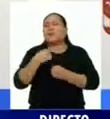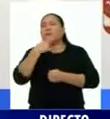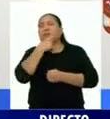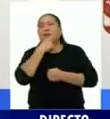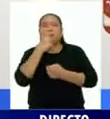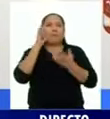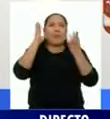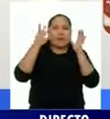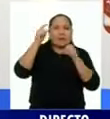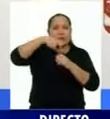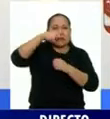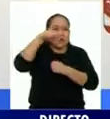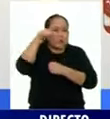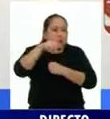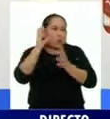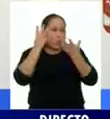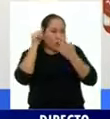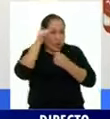así en el Perú.